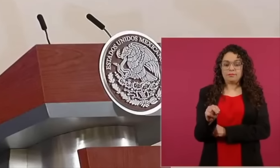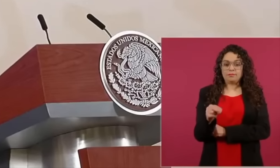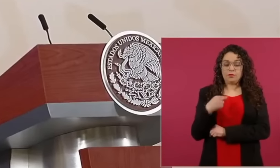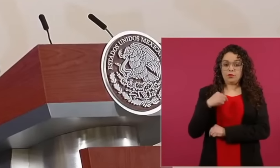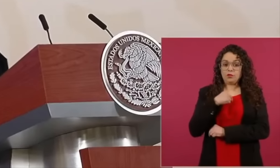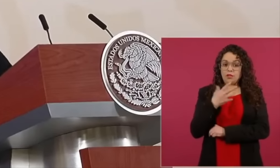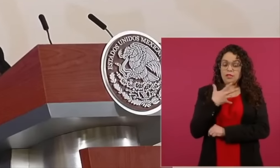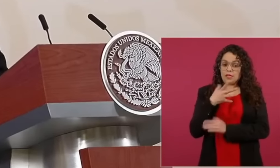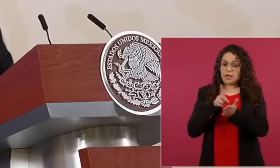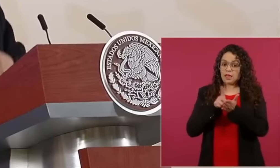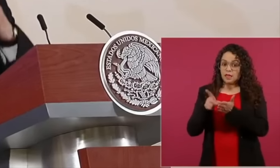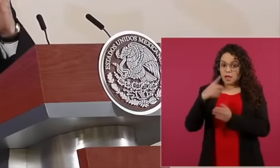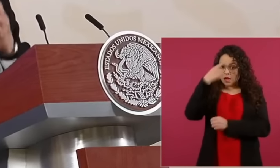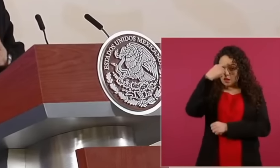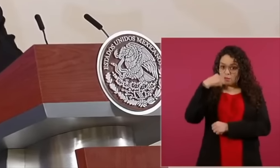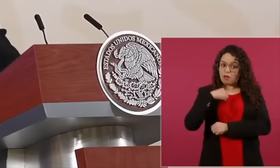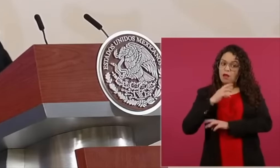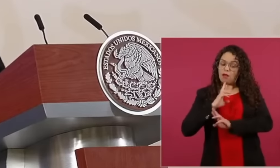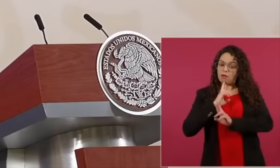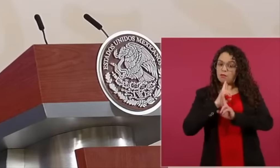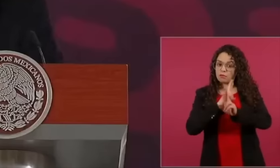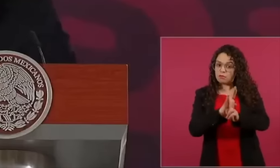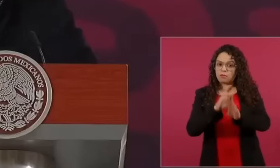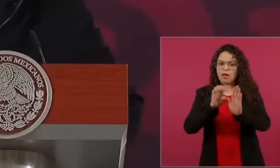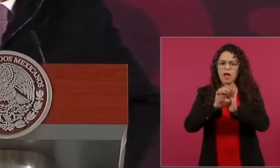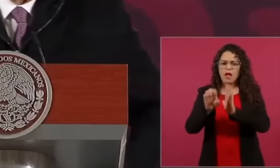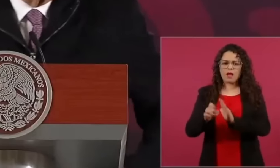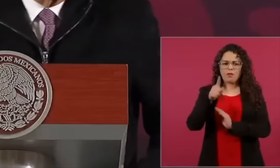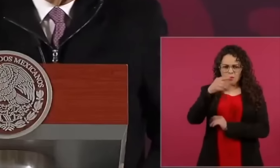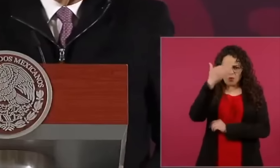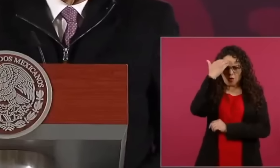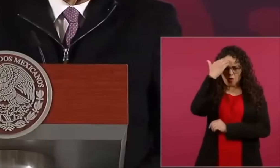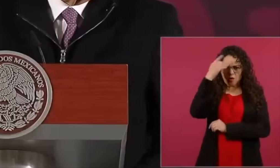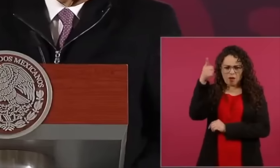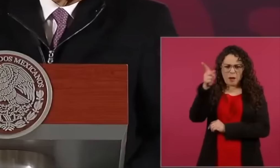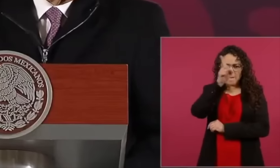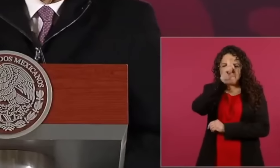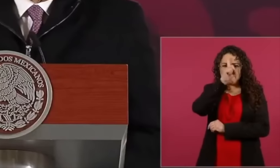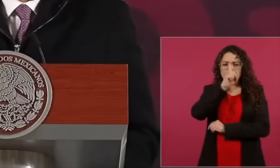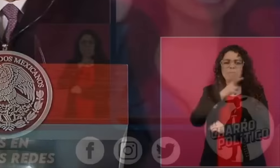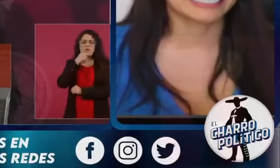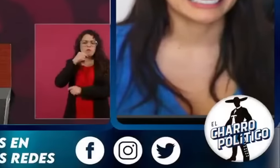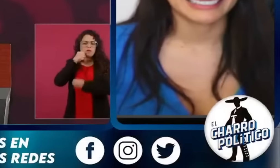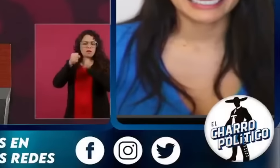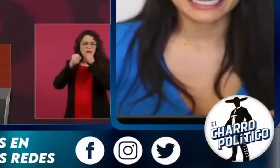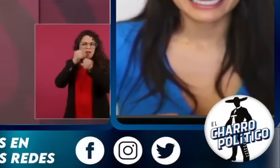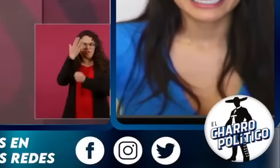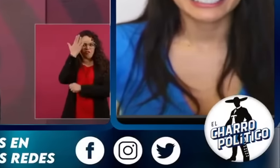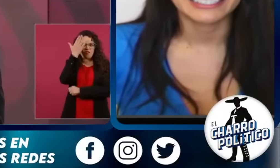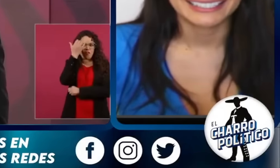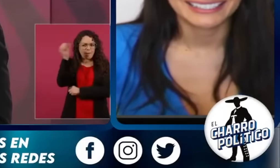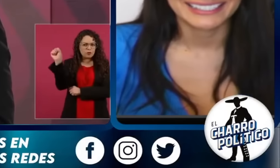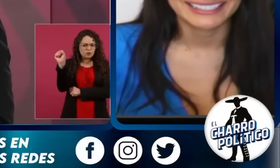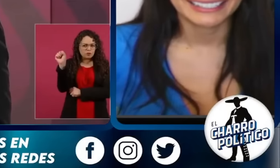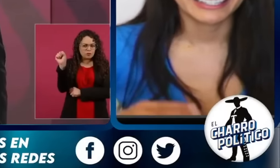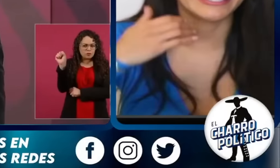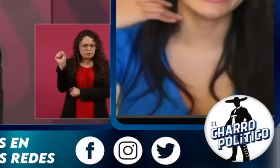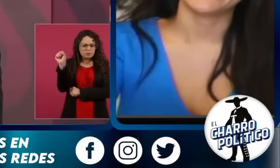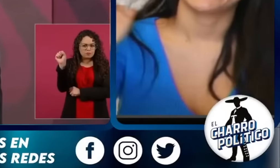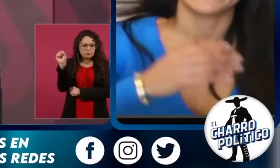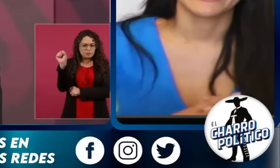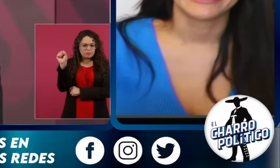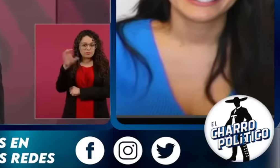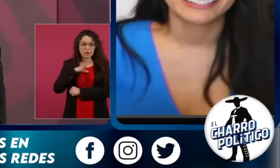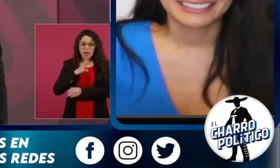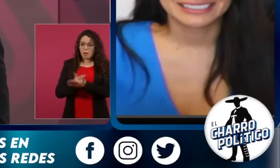cuando se lanzan este periodista famoso, ¿no?, mentiroso, calumniador, que tiene hasta